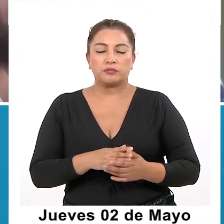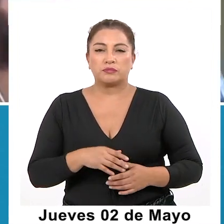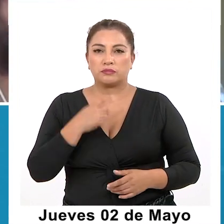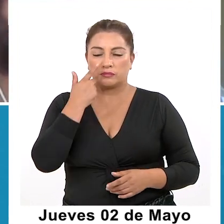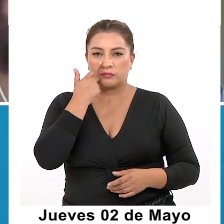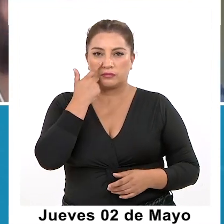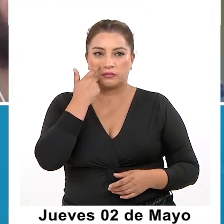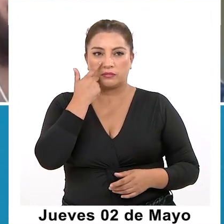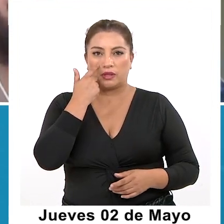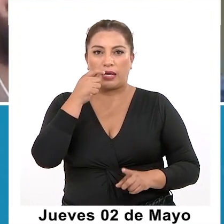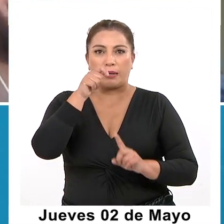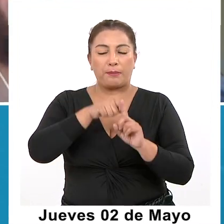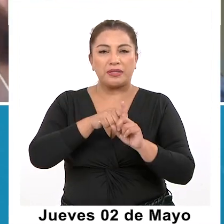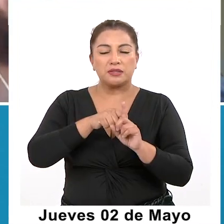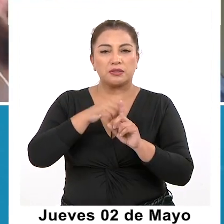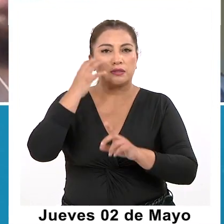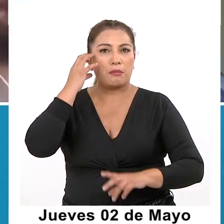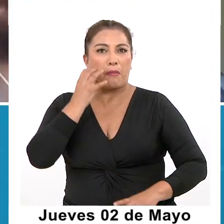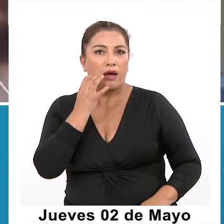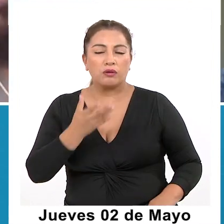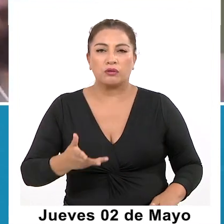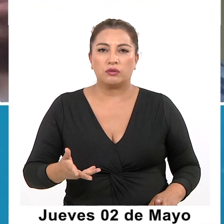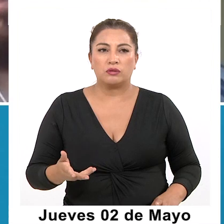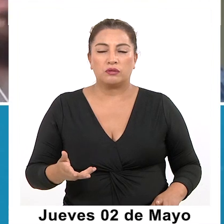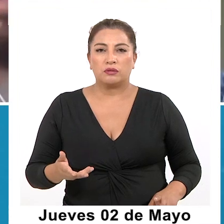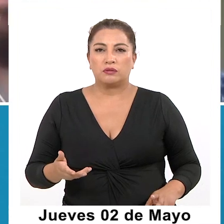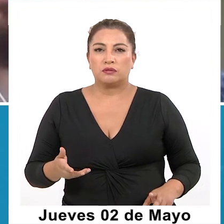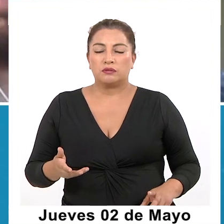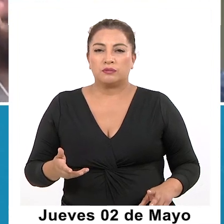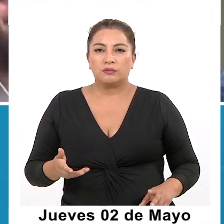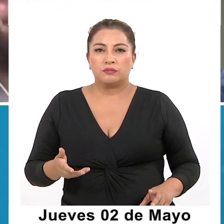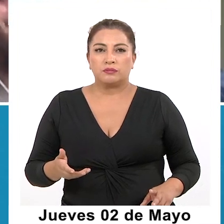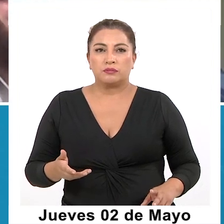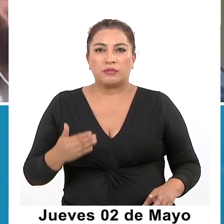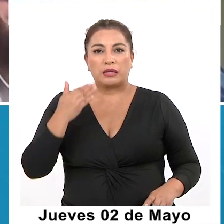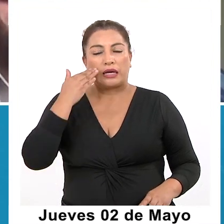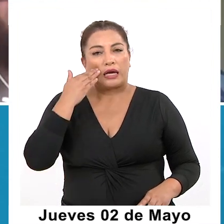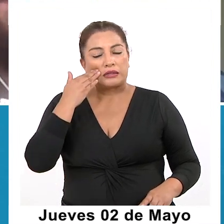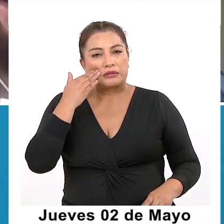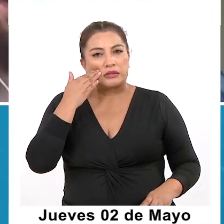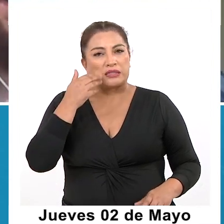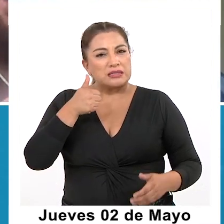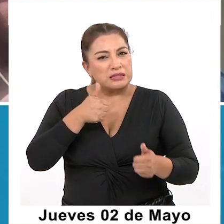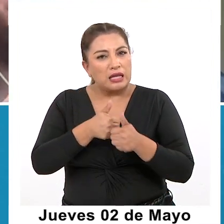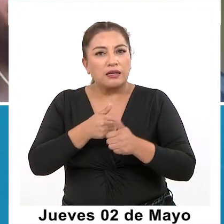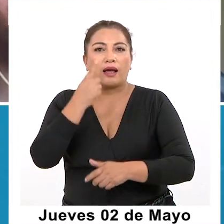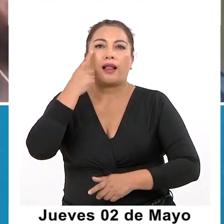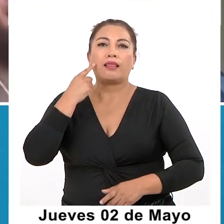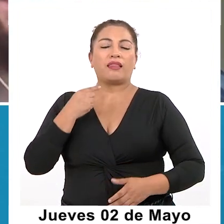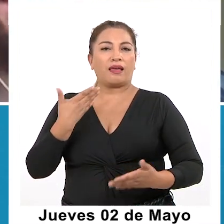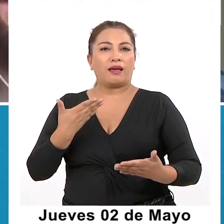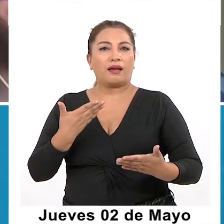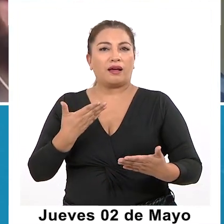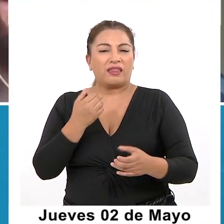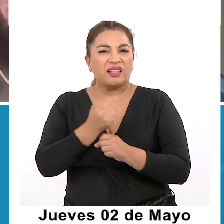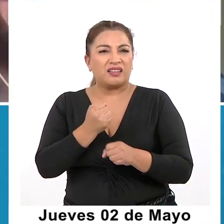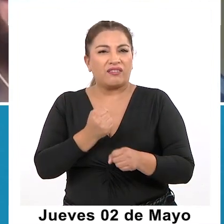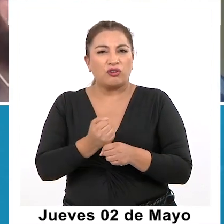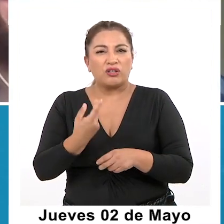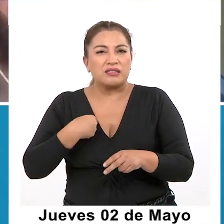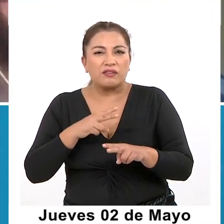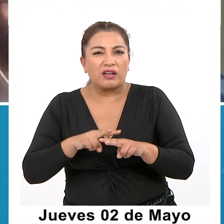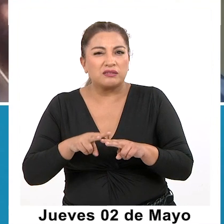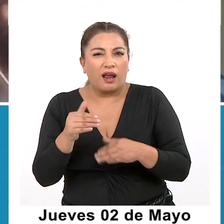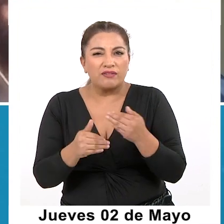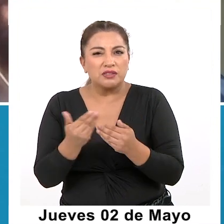aquí en mayo que que estamos muy cerca del día del trabajador y todo eso cómo cómo se cómo se lleva